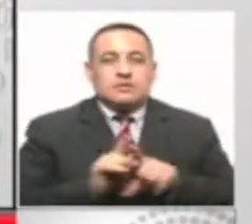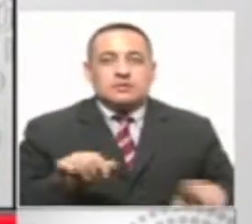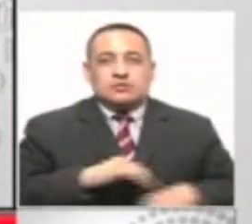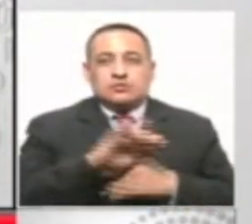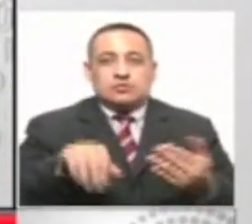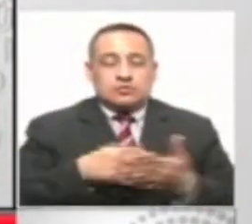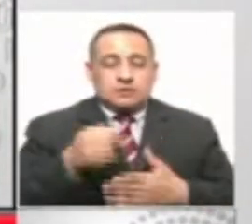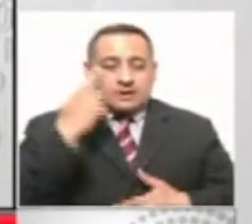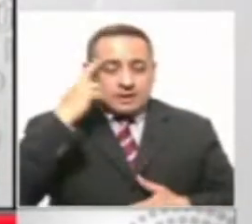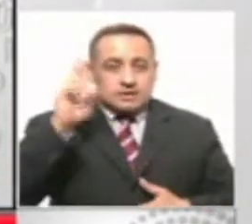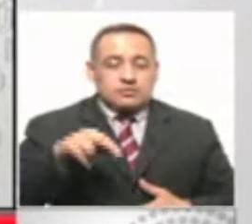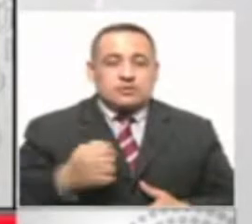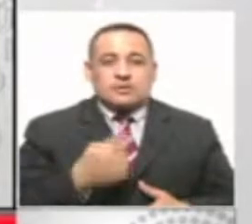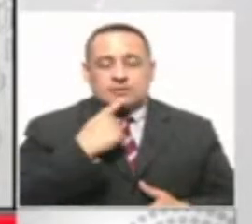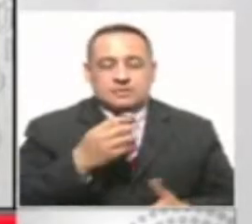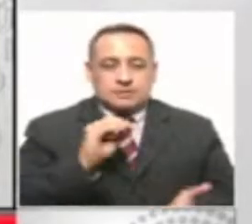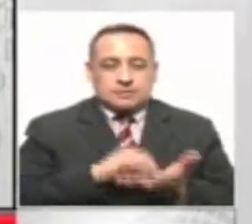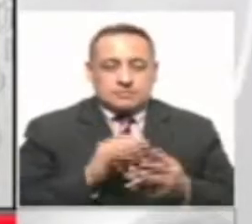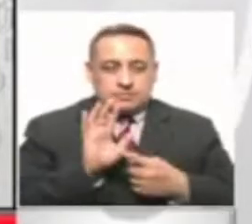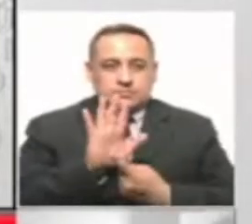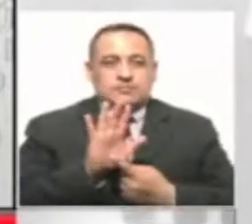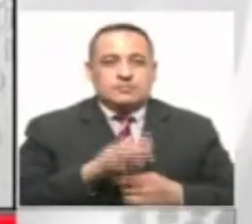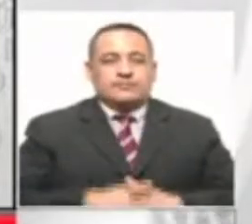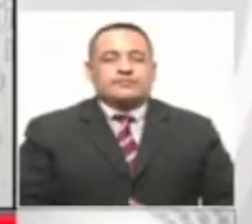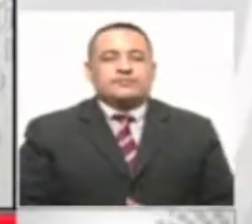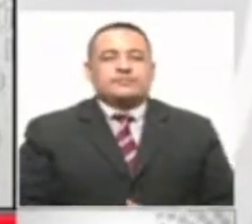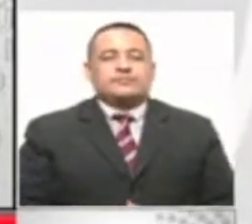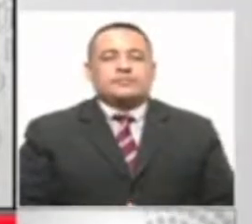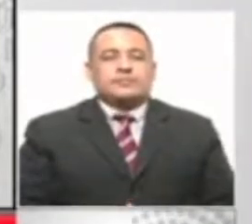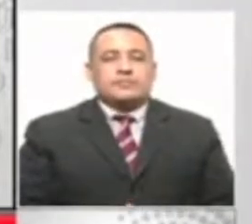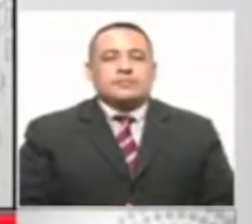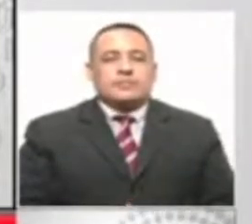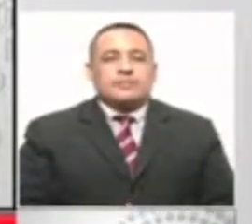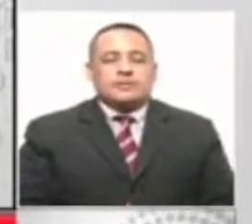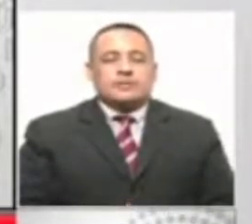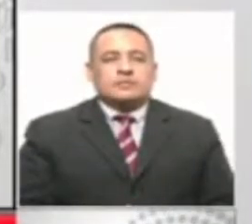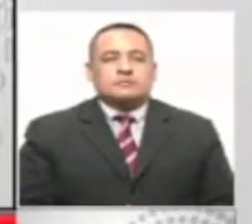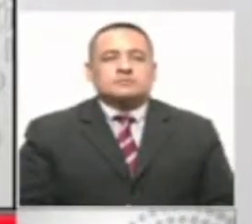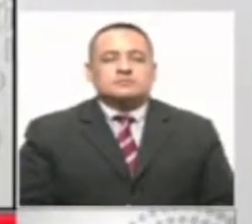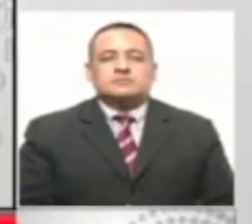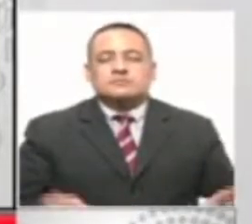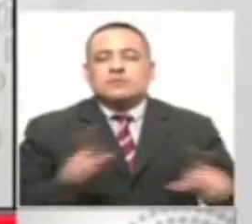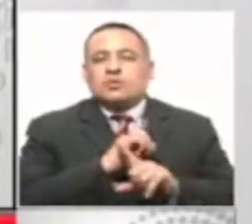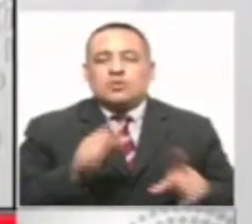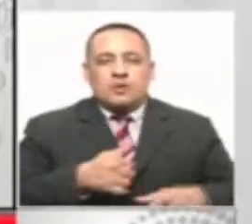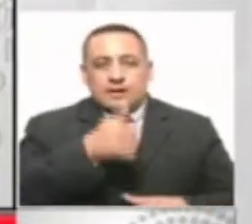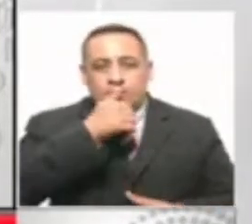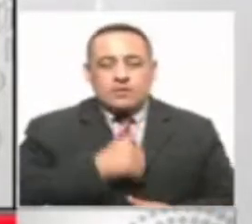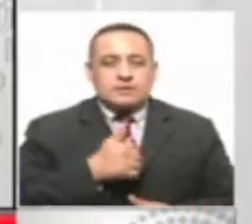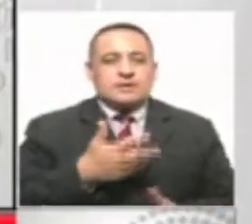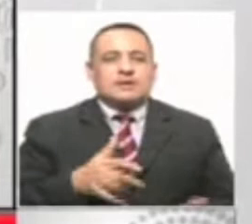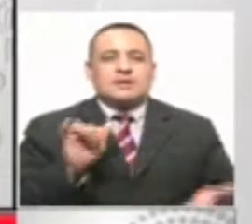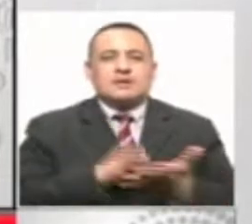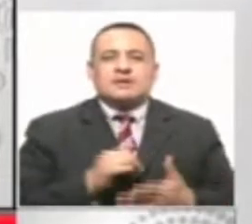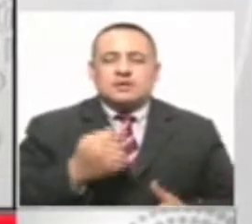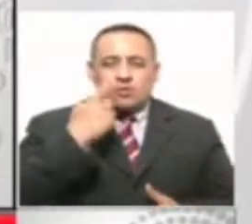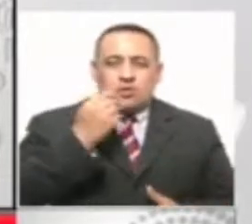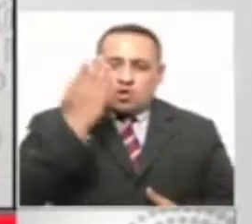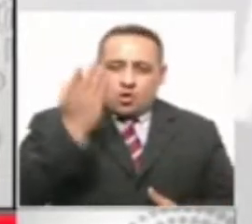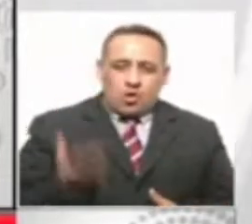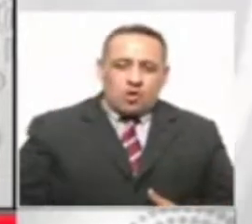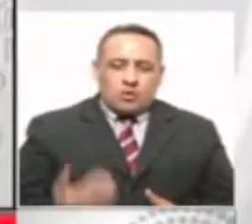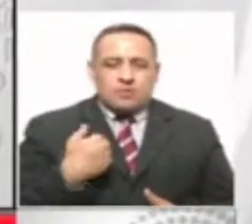fondo es la siguiente. Escuchen bien, no toleran que un hombre del